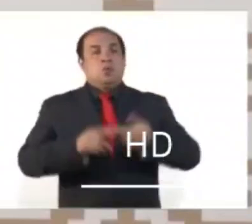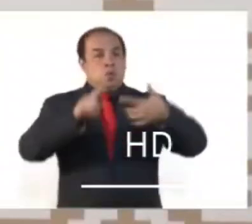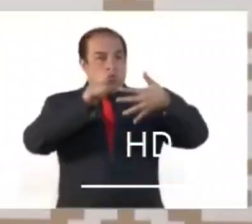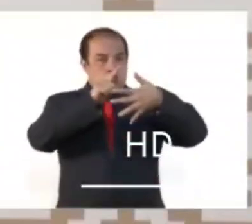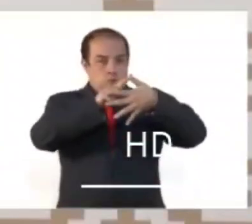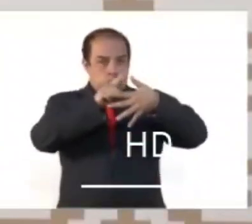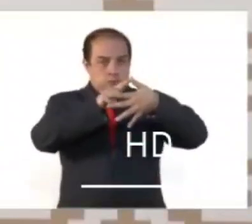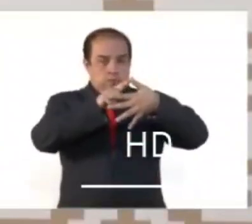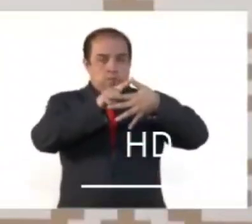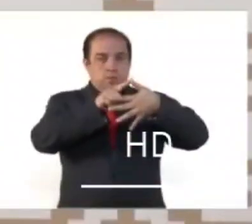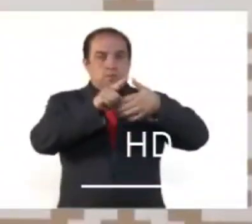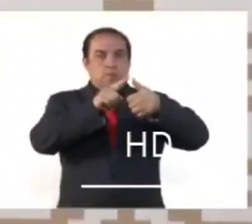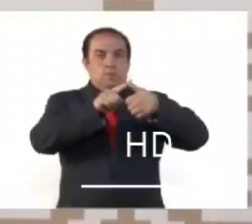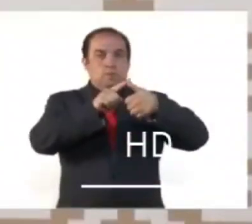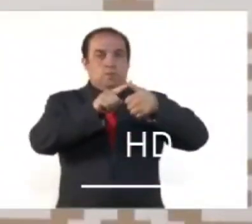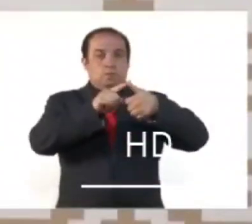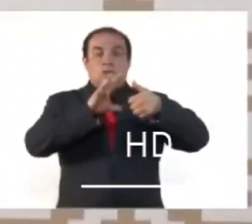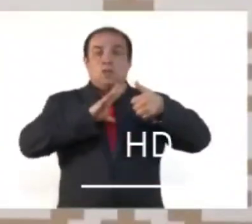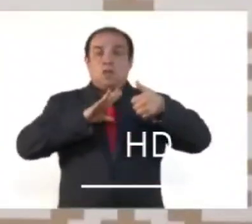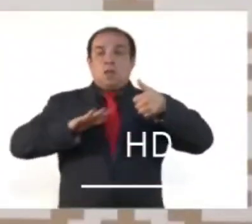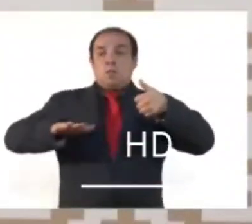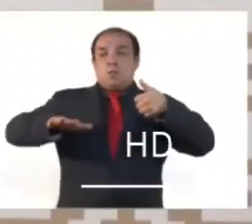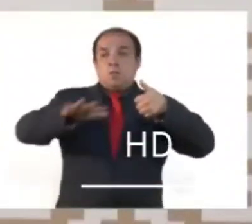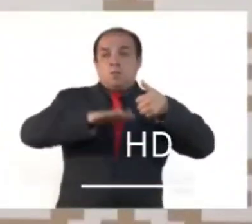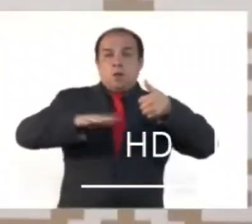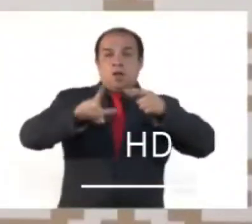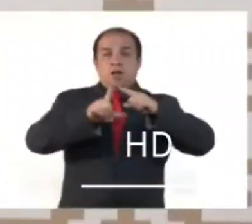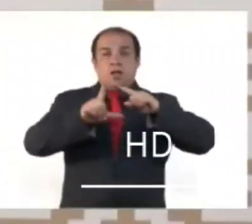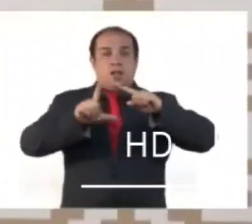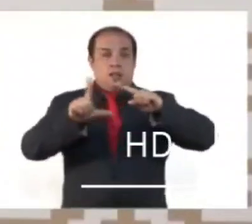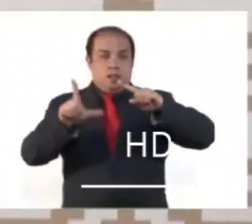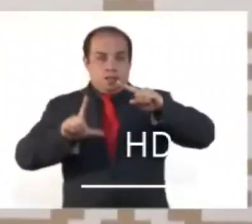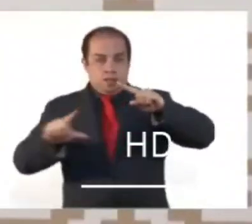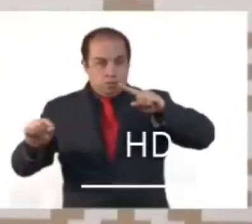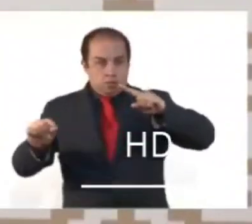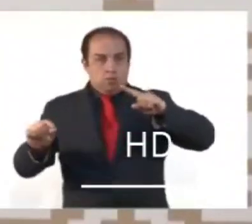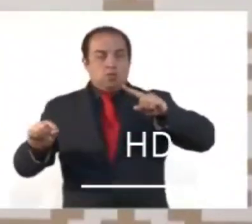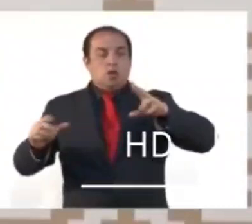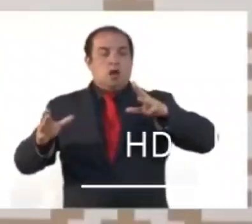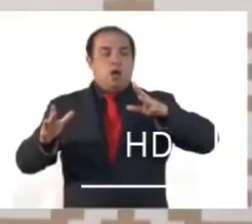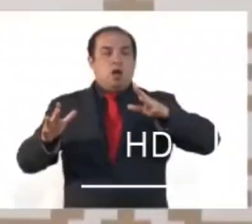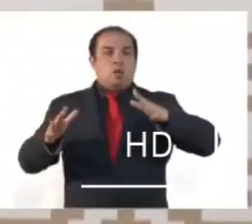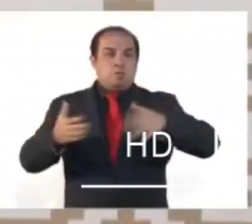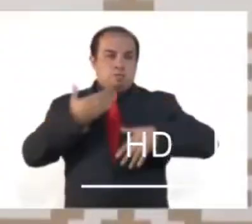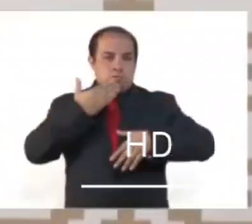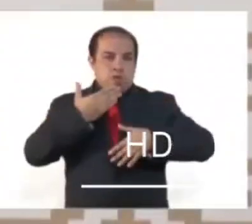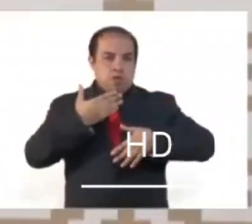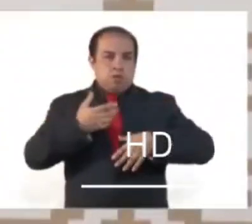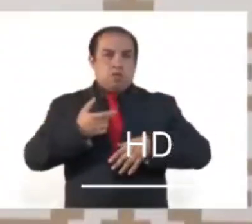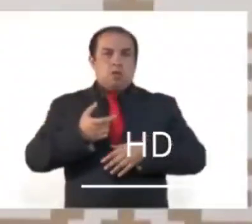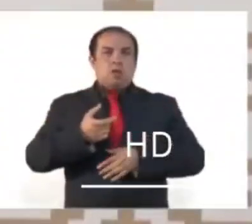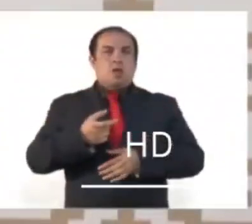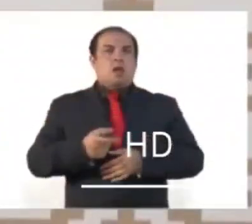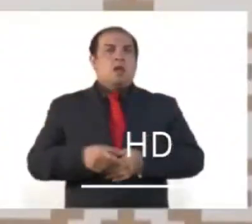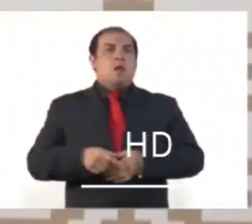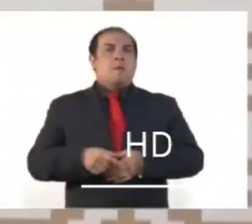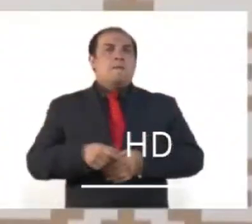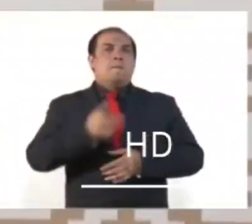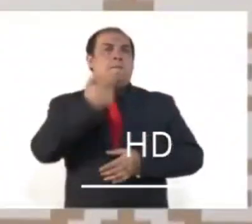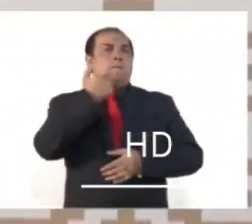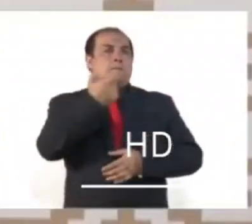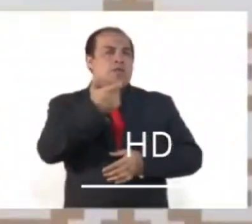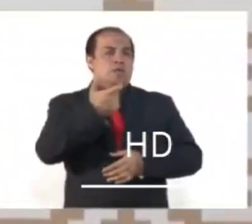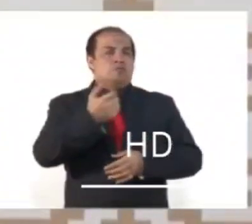Primero, tenemos un entorno nacional favorable. Hay un peso fuerte,